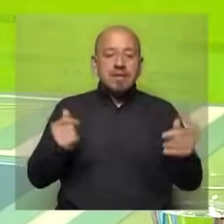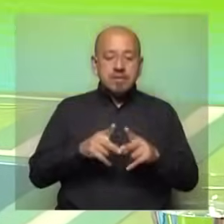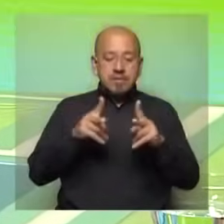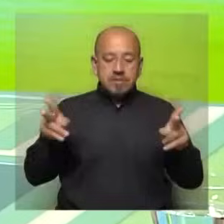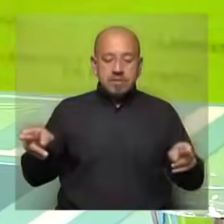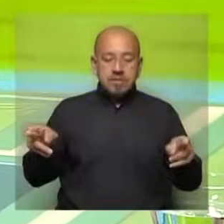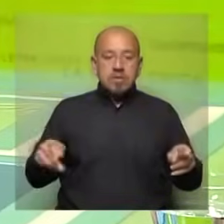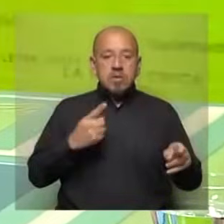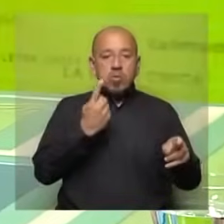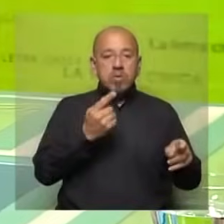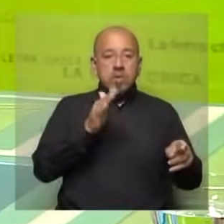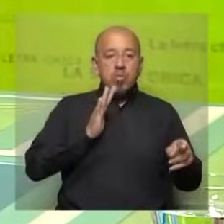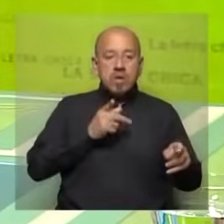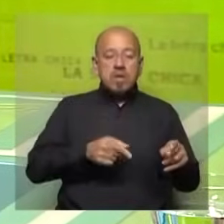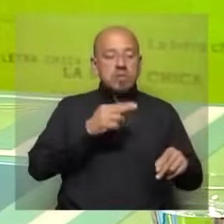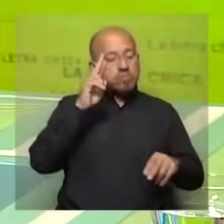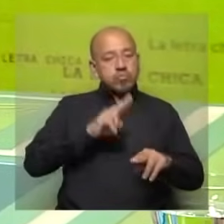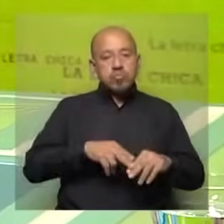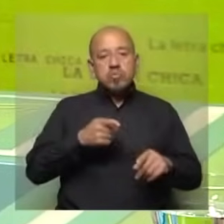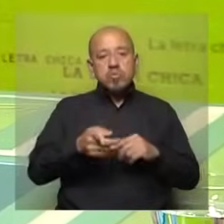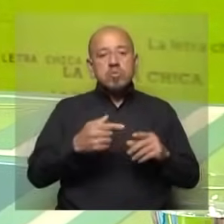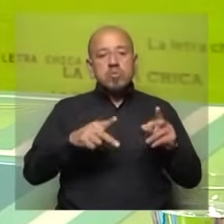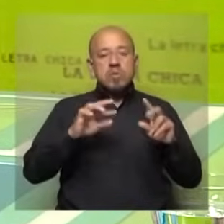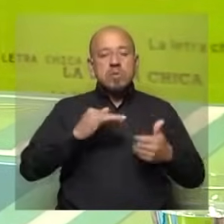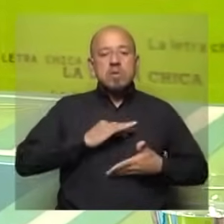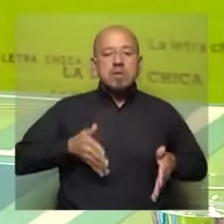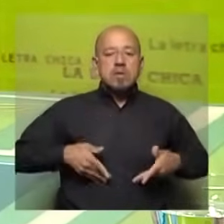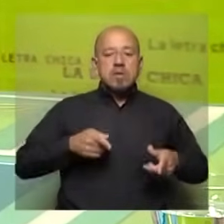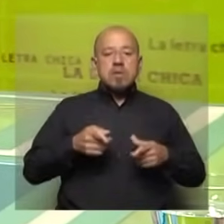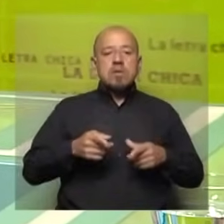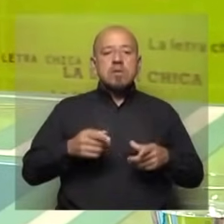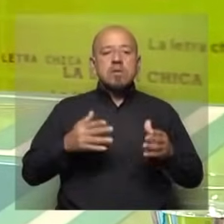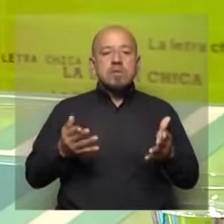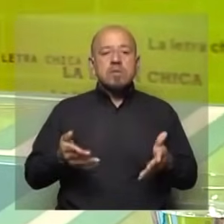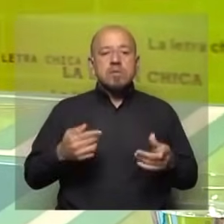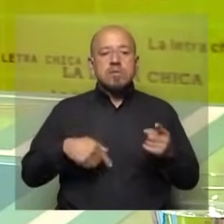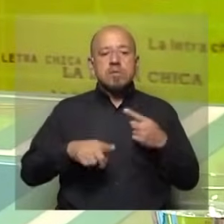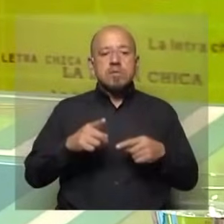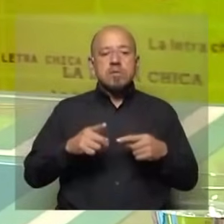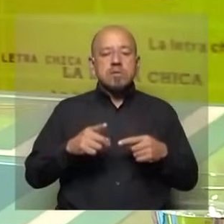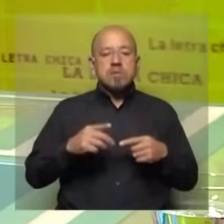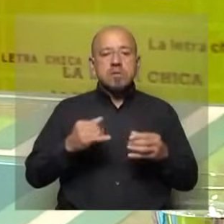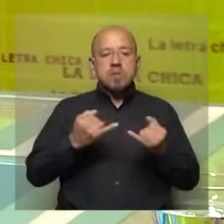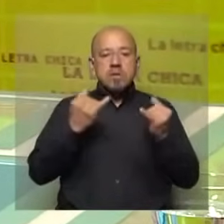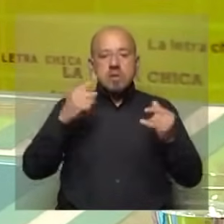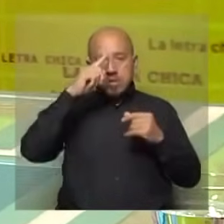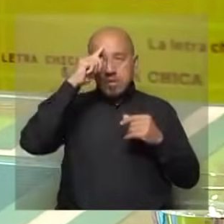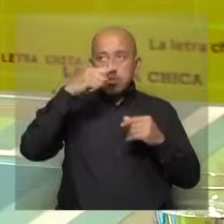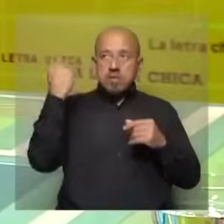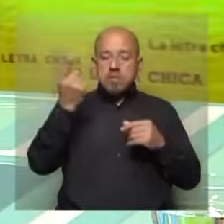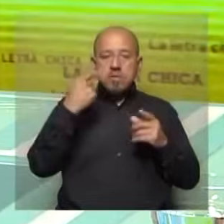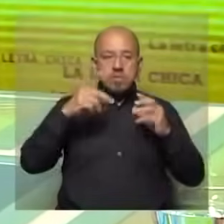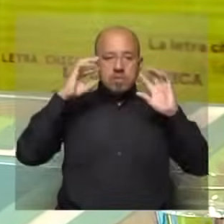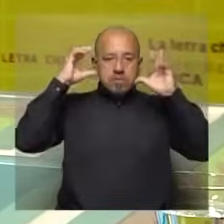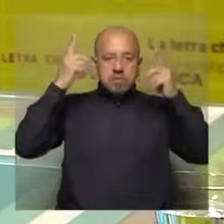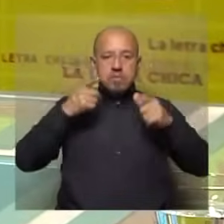o se intentó matar a una mujer por razones de género. Estos datos fueron publicados en el marco del Día Internacional de la Eliminación de la